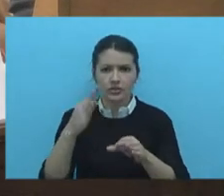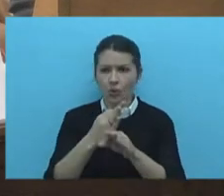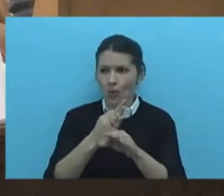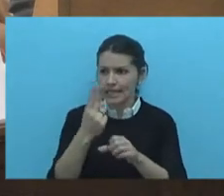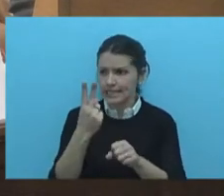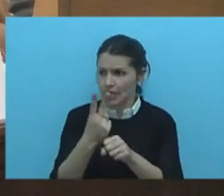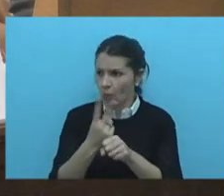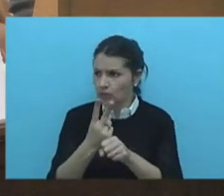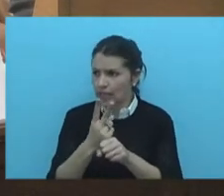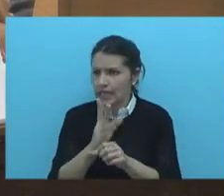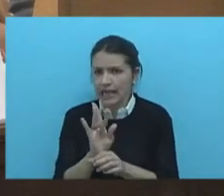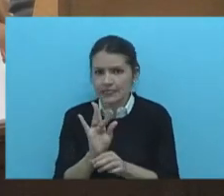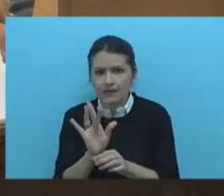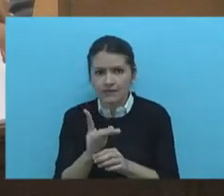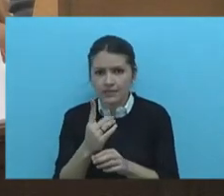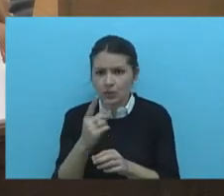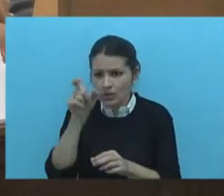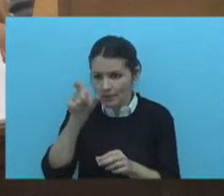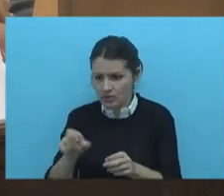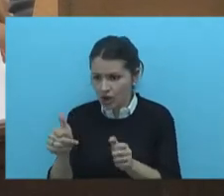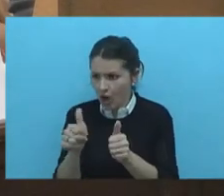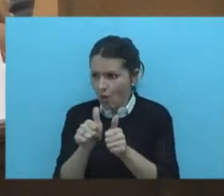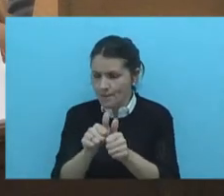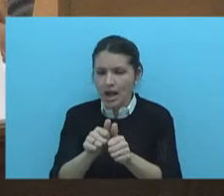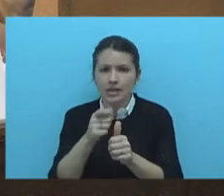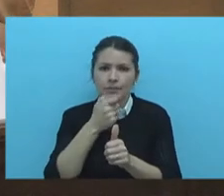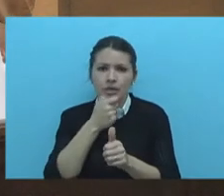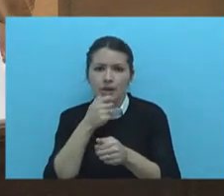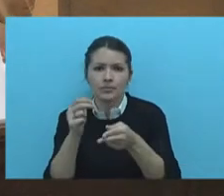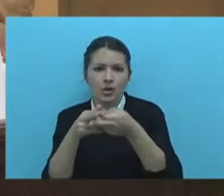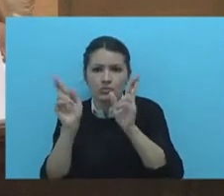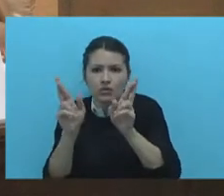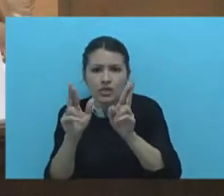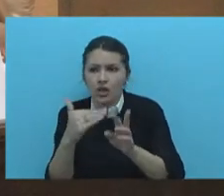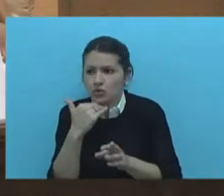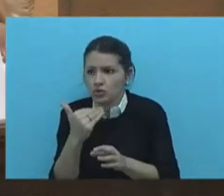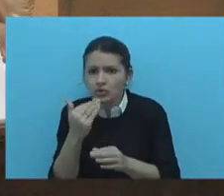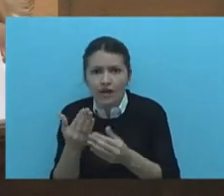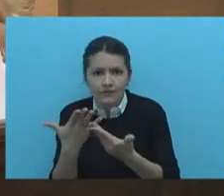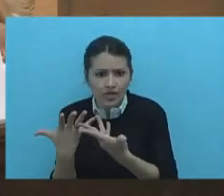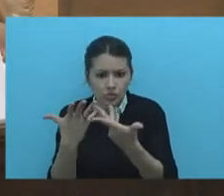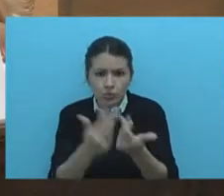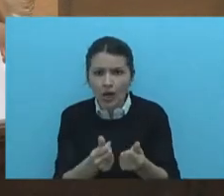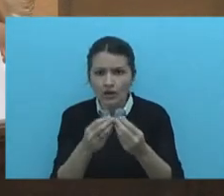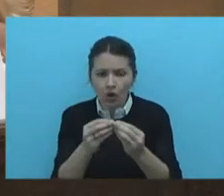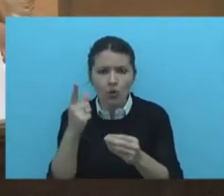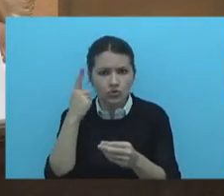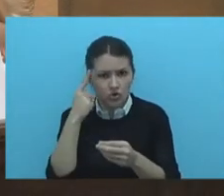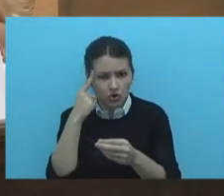que haya un acompañante emocional para que el alumno pueda hablar y acompañarlo